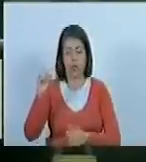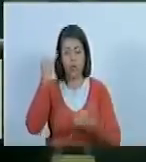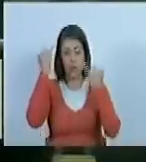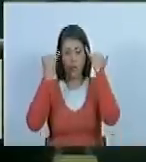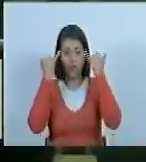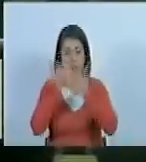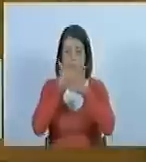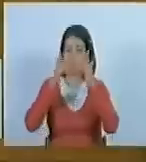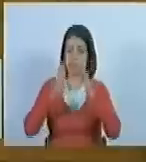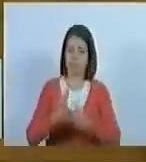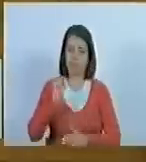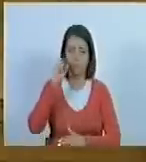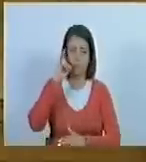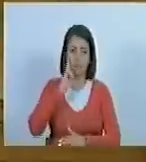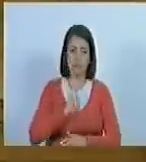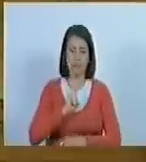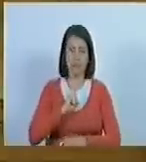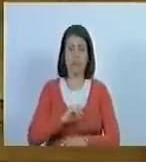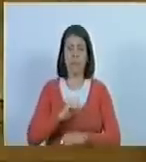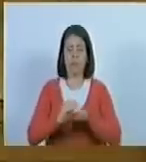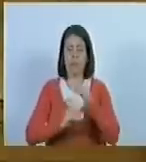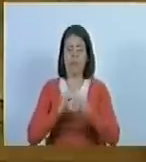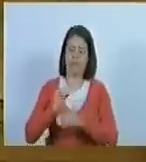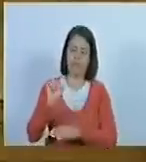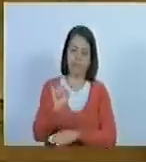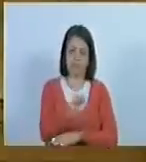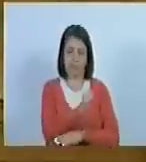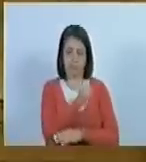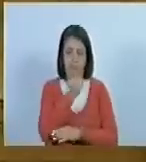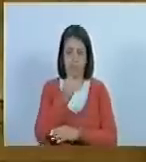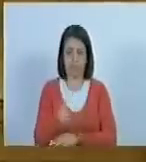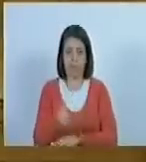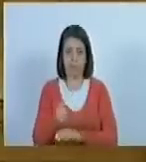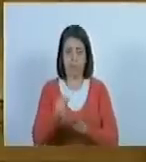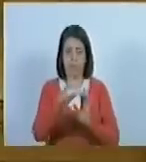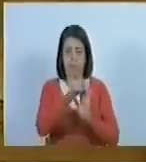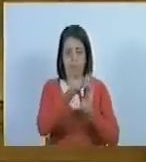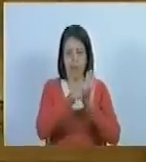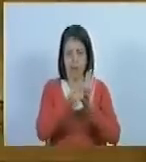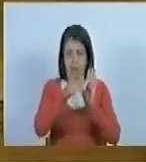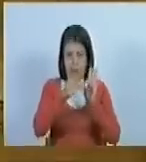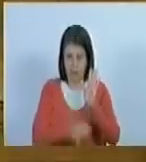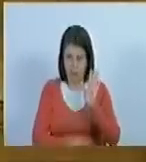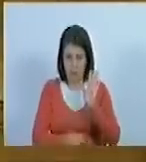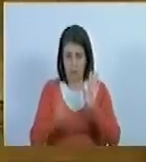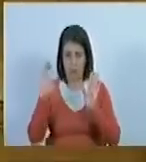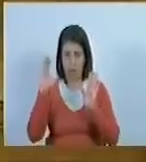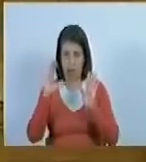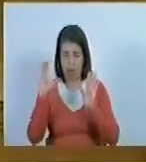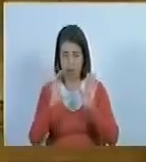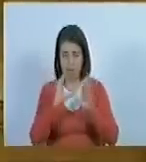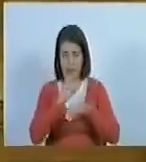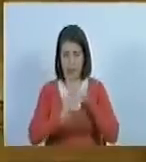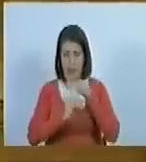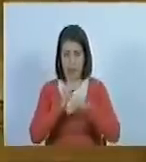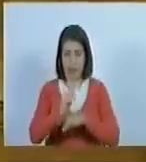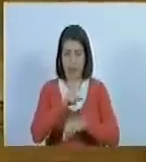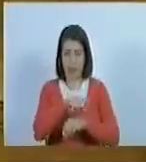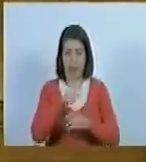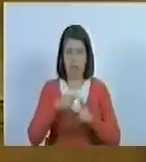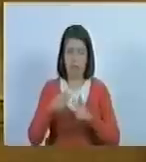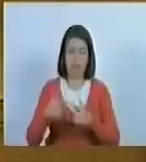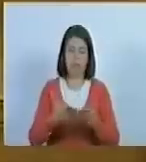libertador Simón Bolívar para contrarrestar a la Gaceta de Caracas, la canalla mediática de entonces al